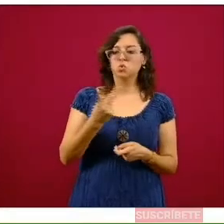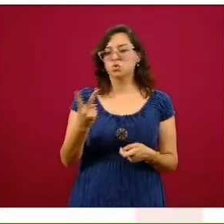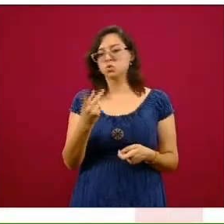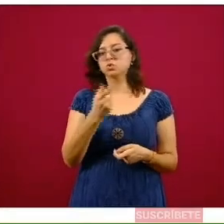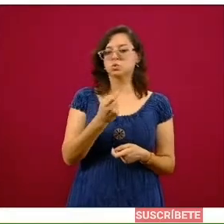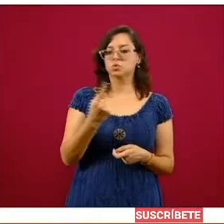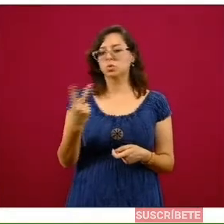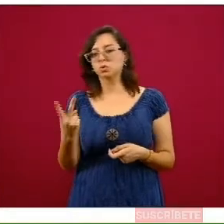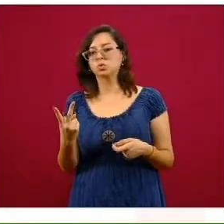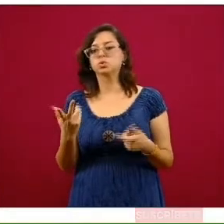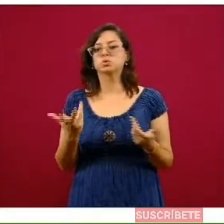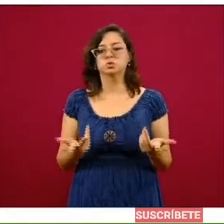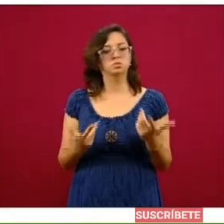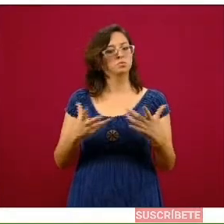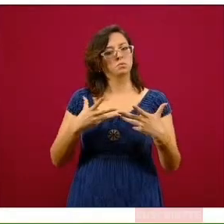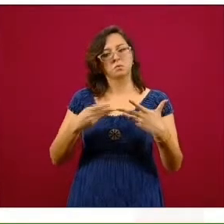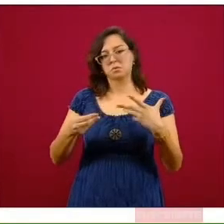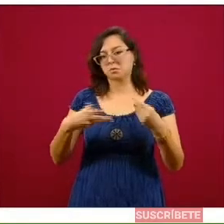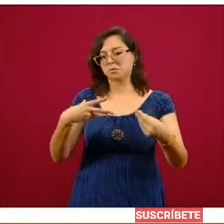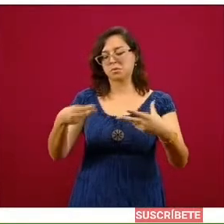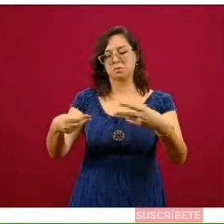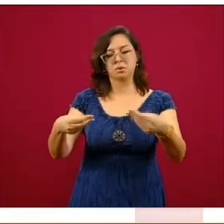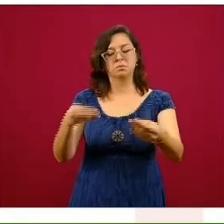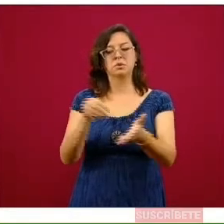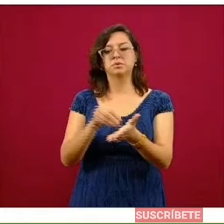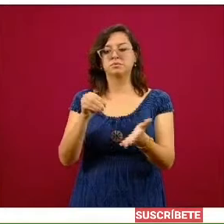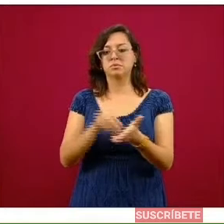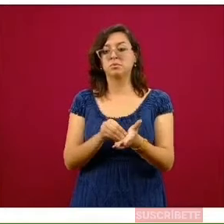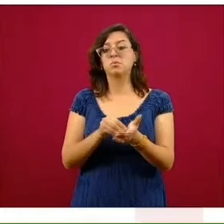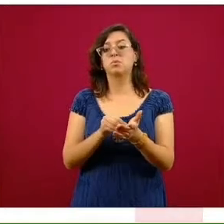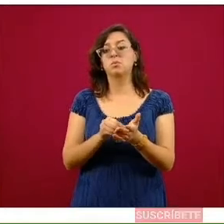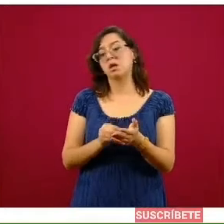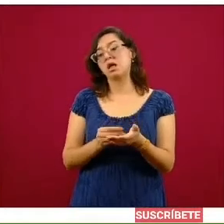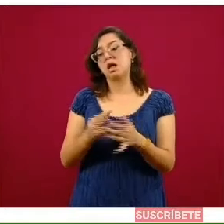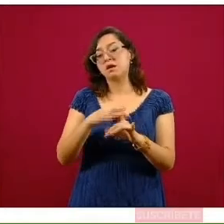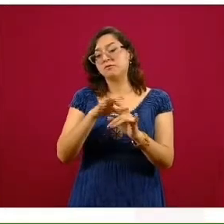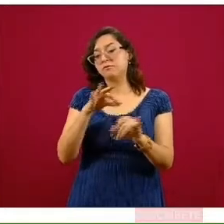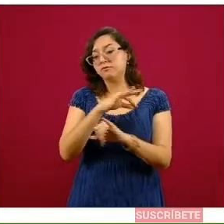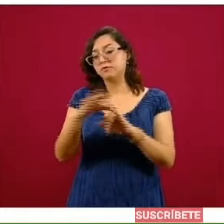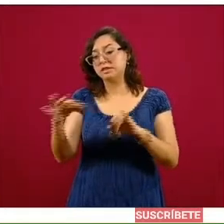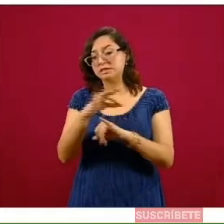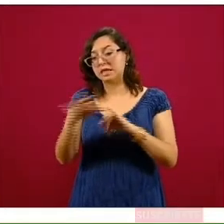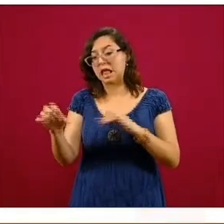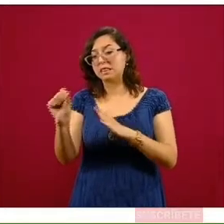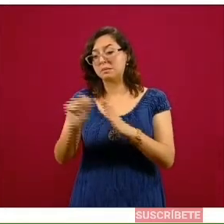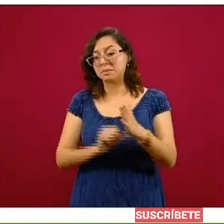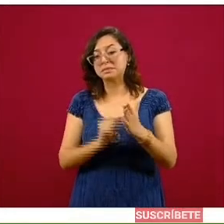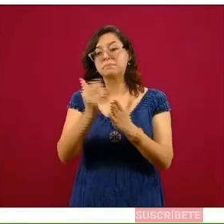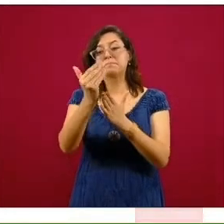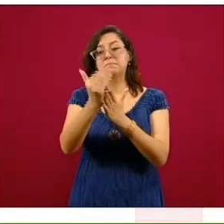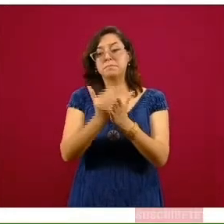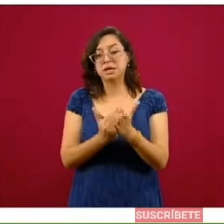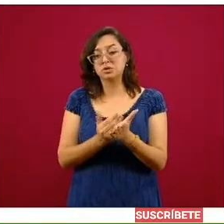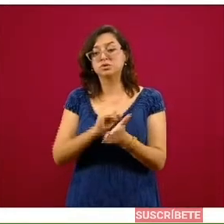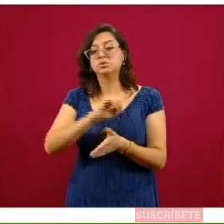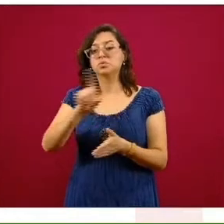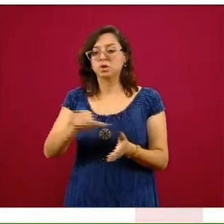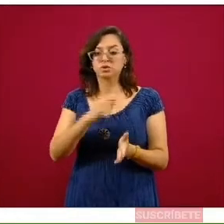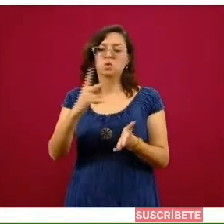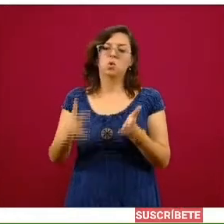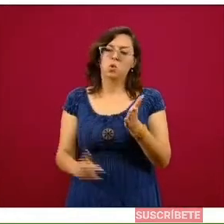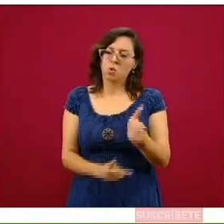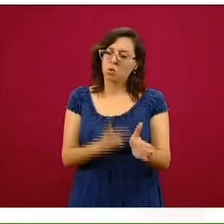el 2, lo cual mantiene activa su epidemia, aunque trató de bajar un poco a finales de mes, nuevamente empieza a